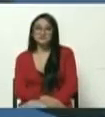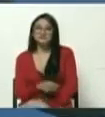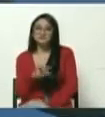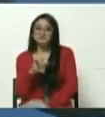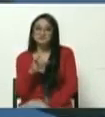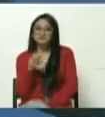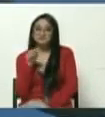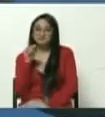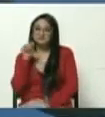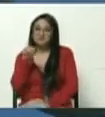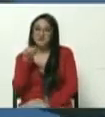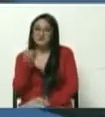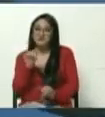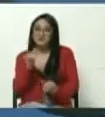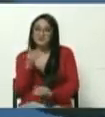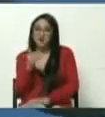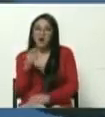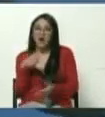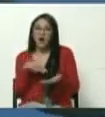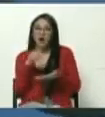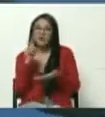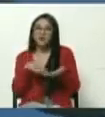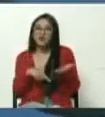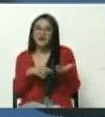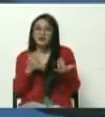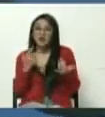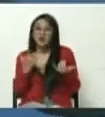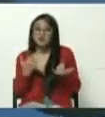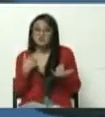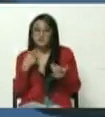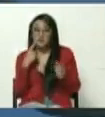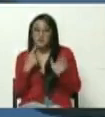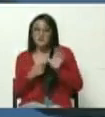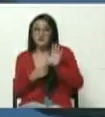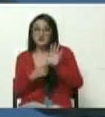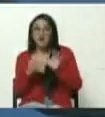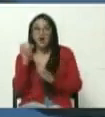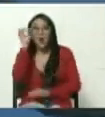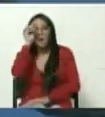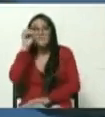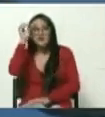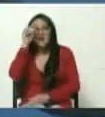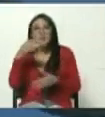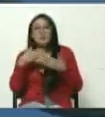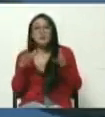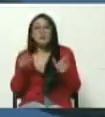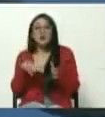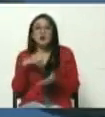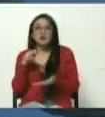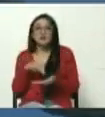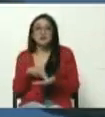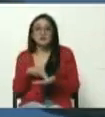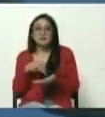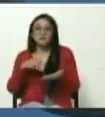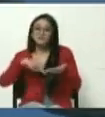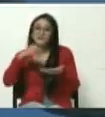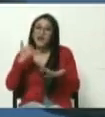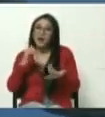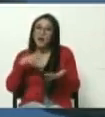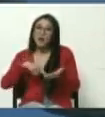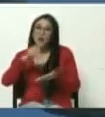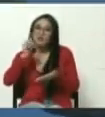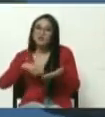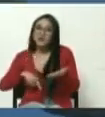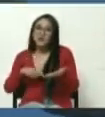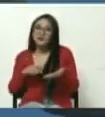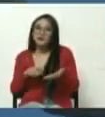con contratos, los vamos a presentar ante la opinión pública nacional, contratos que